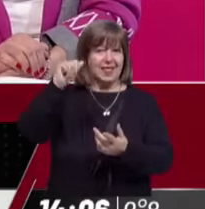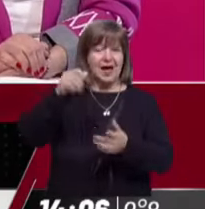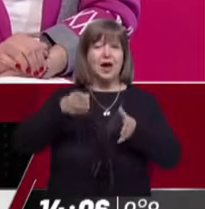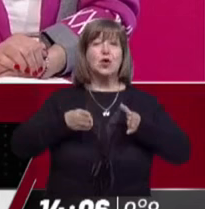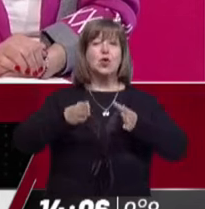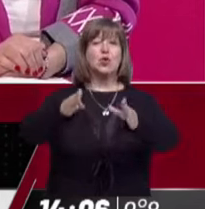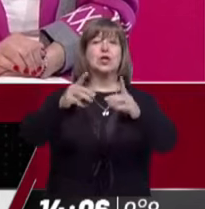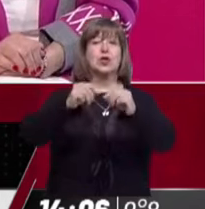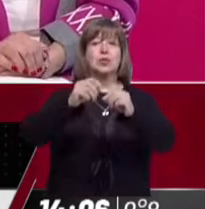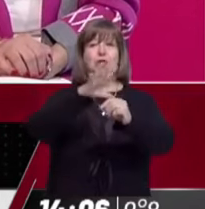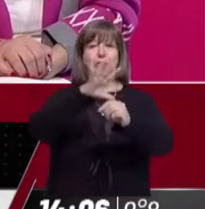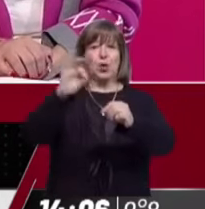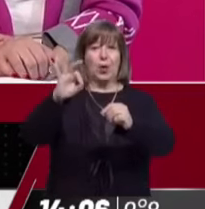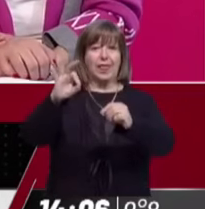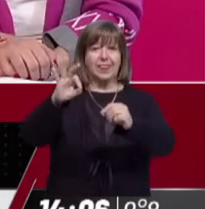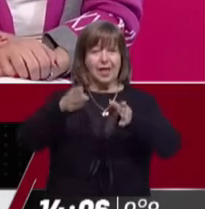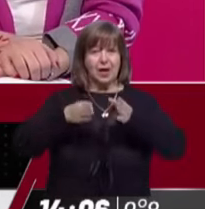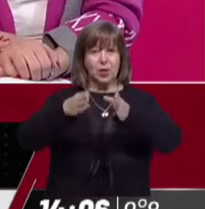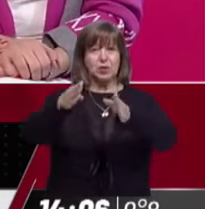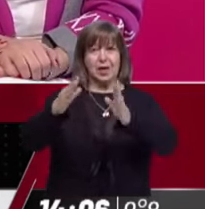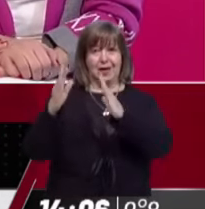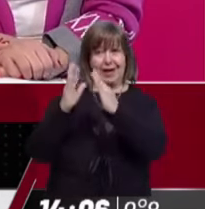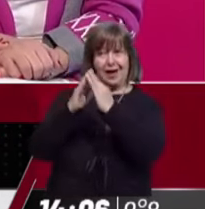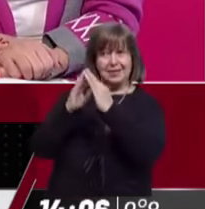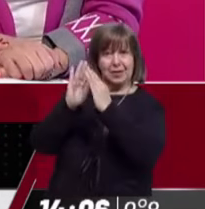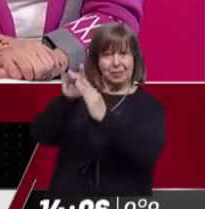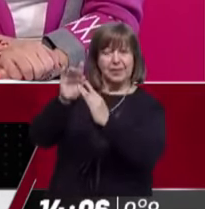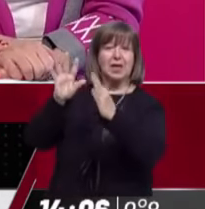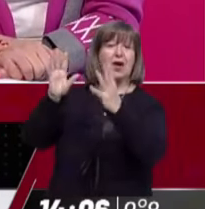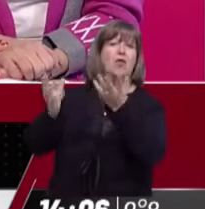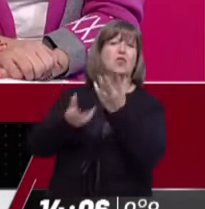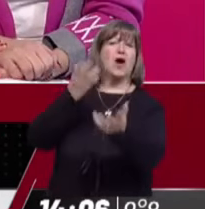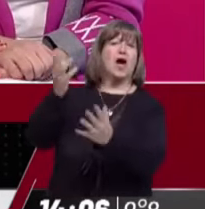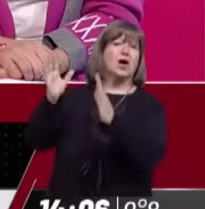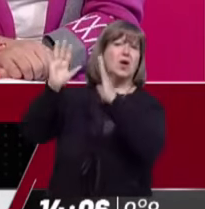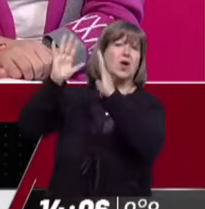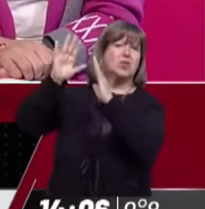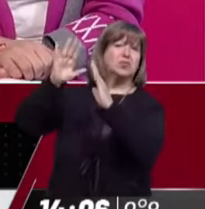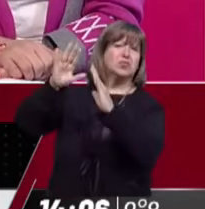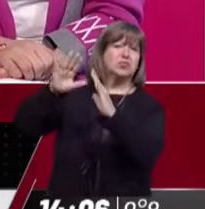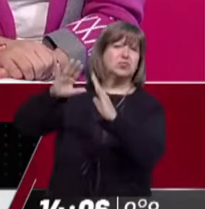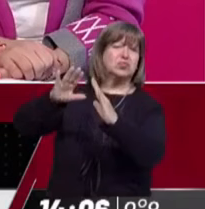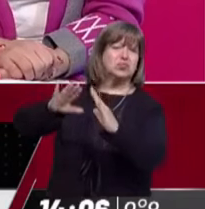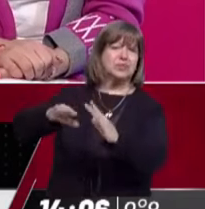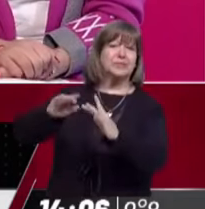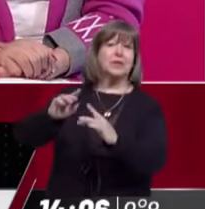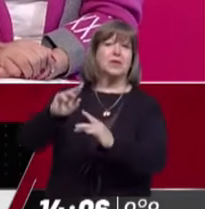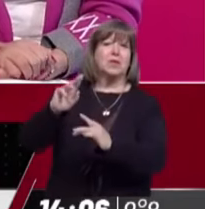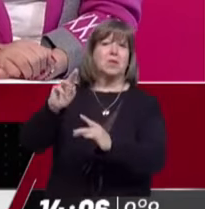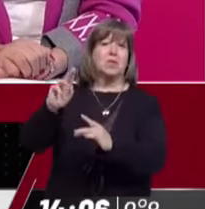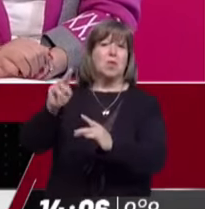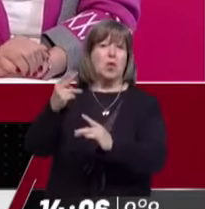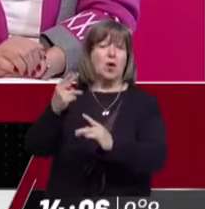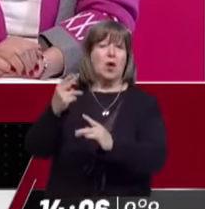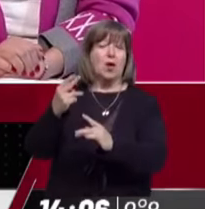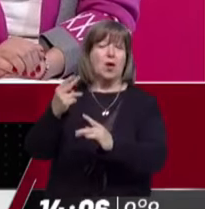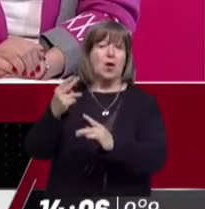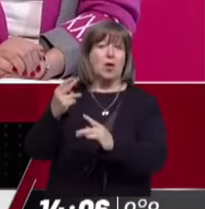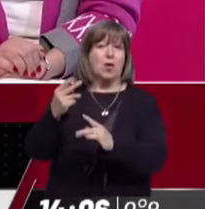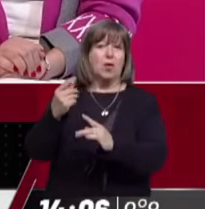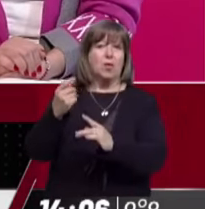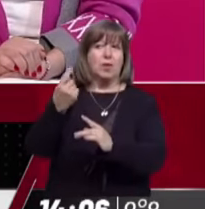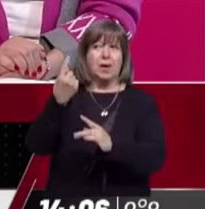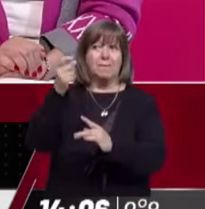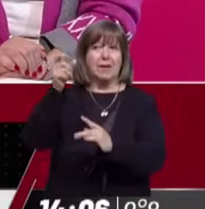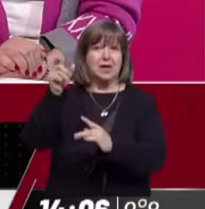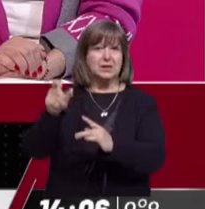Ahí estaba la vivienda que fue destruida parcialmente por el fuego las primeras horas de la mañana de hoy. Después de que se